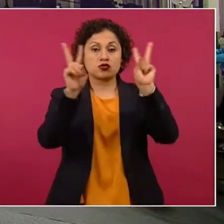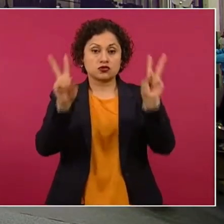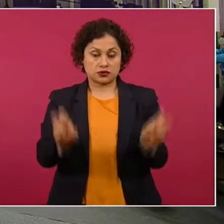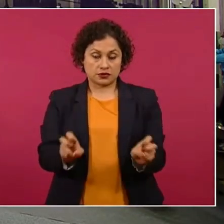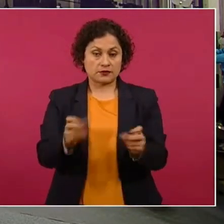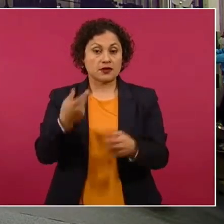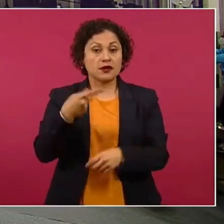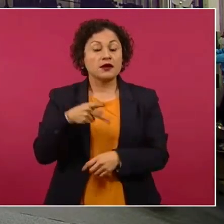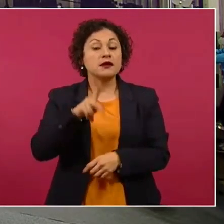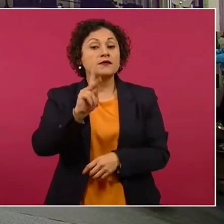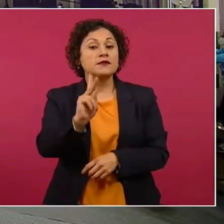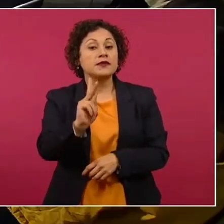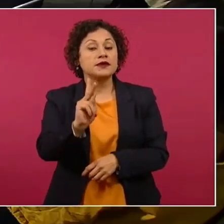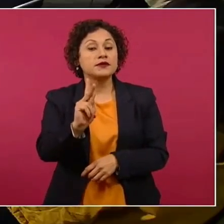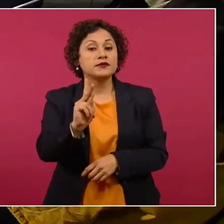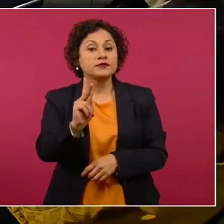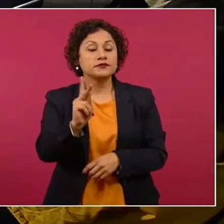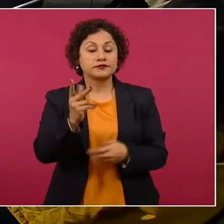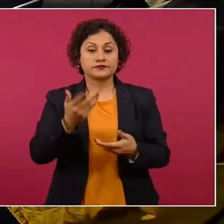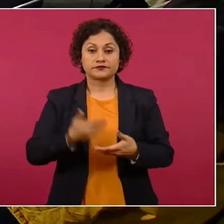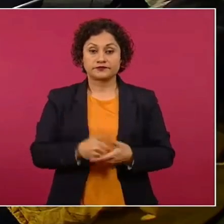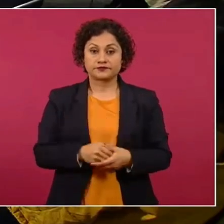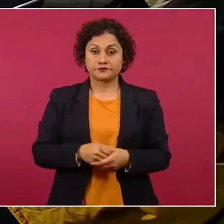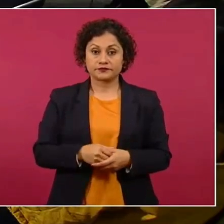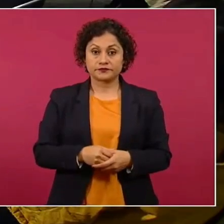pero para